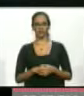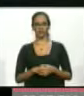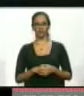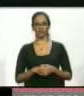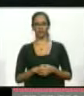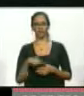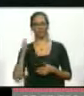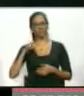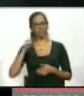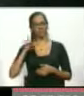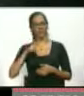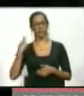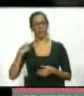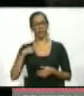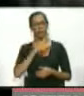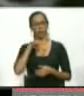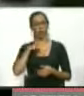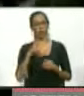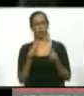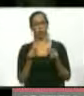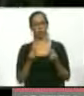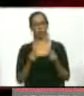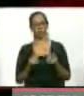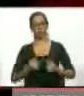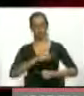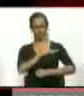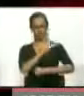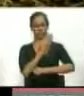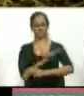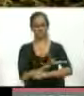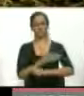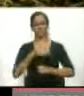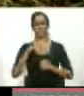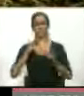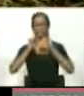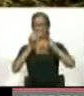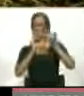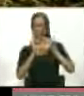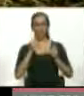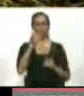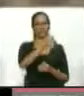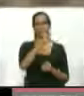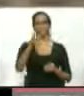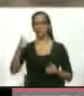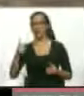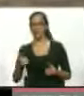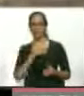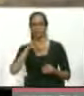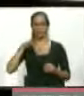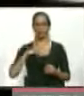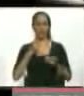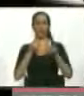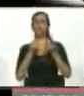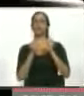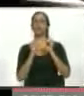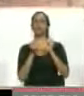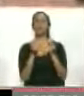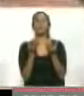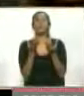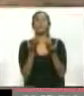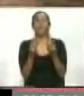necesitamos tener nosotros mucha solidez moral cada militante ética y mucho mucha